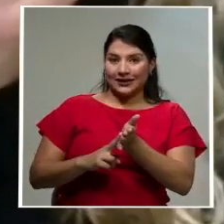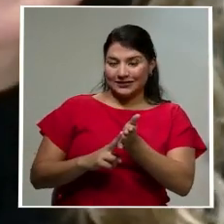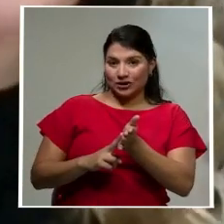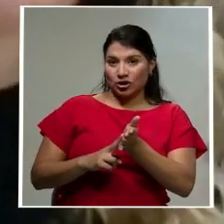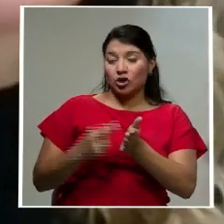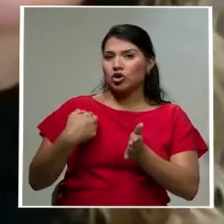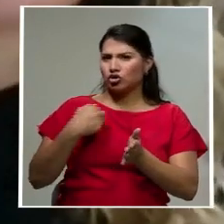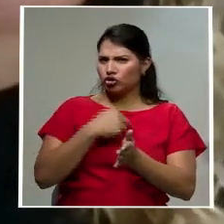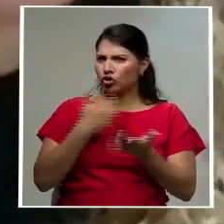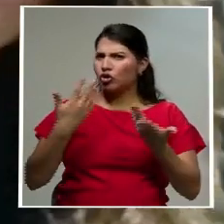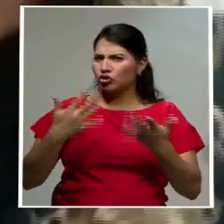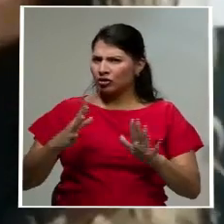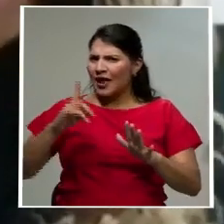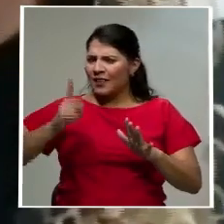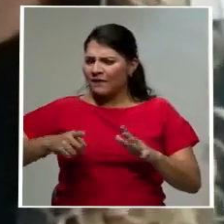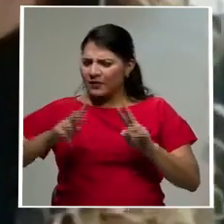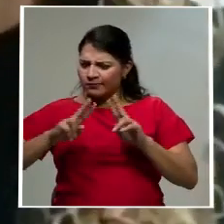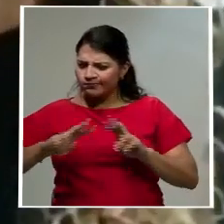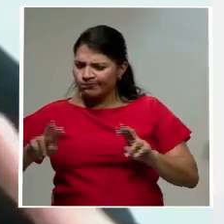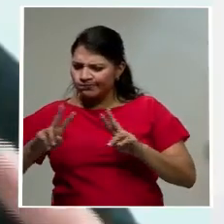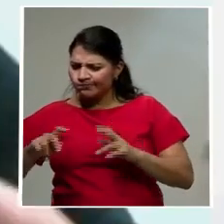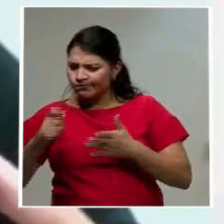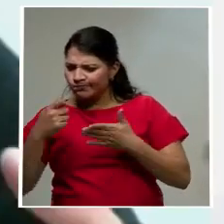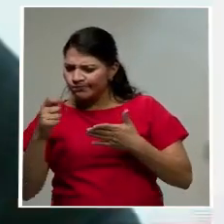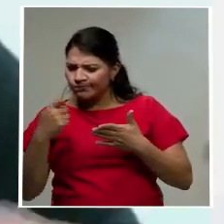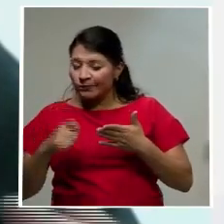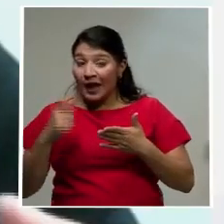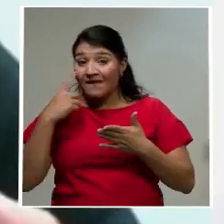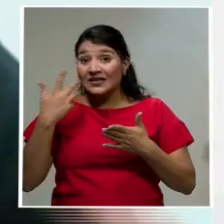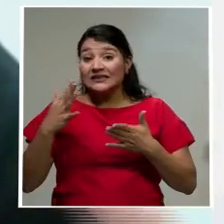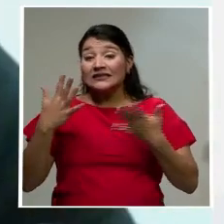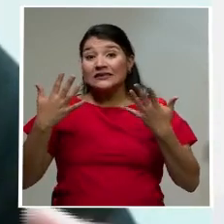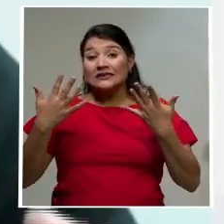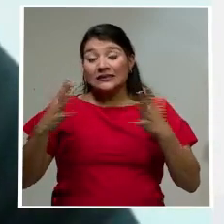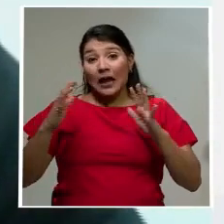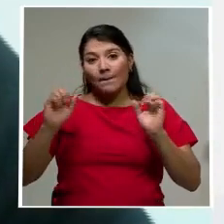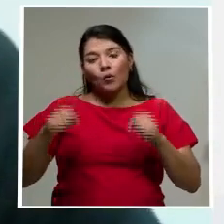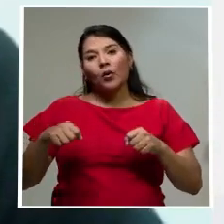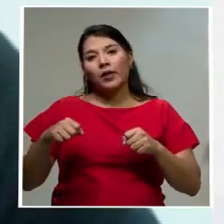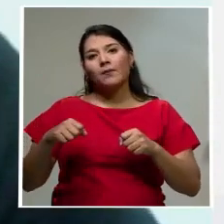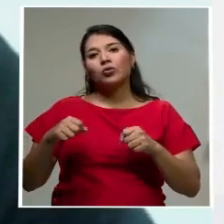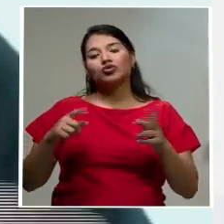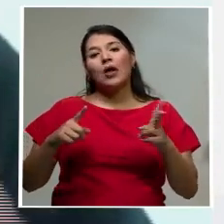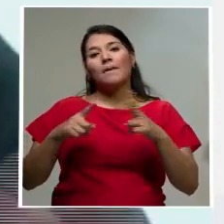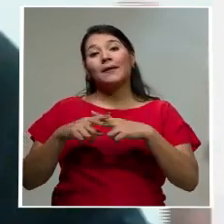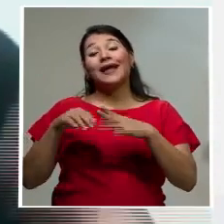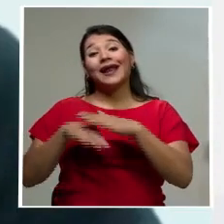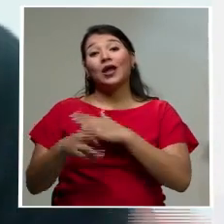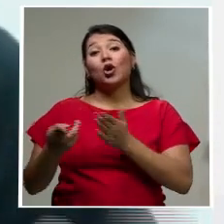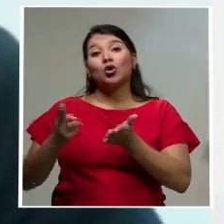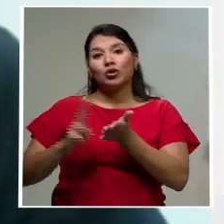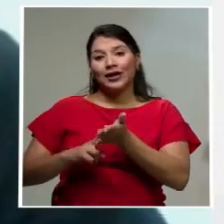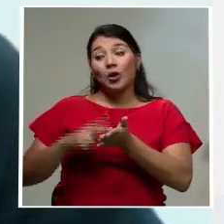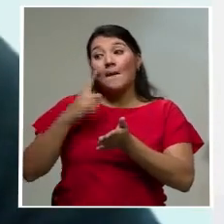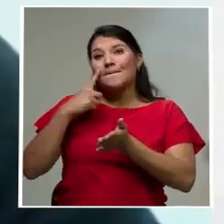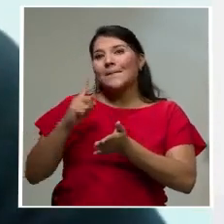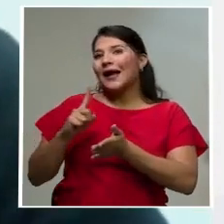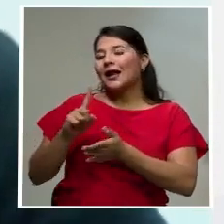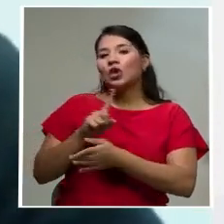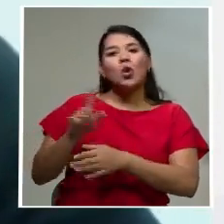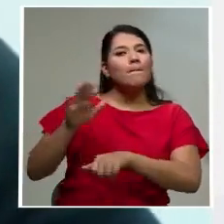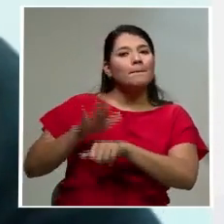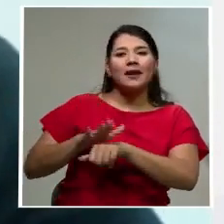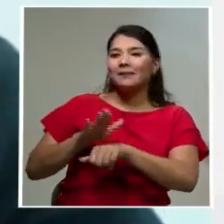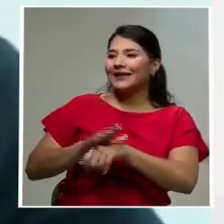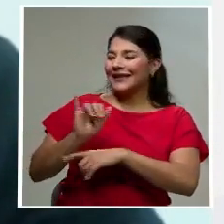de estar ya revisando para ver si podemos cerrar a nivel de contratos este tipo de portillos que quedan abiertos.